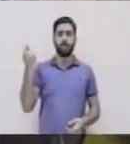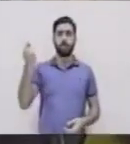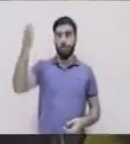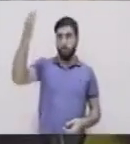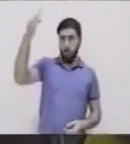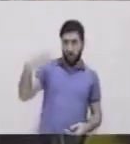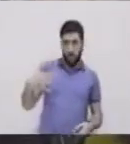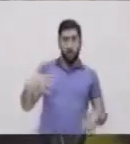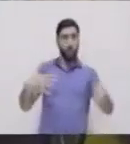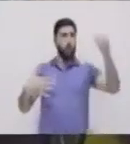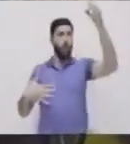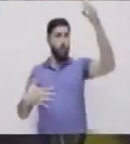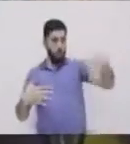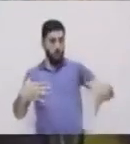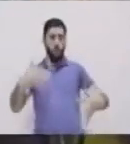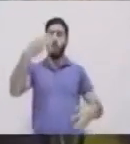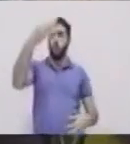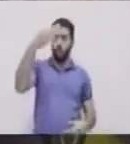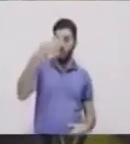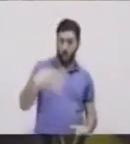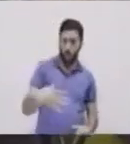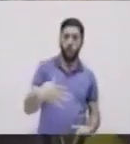por cada gota de agua